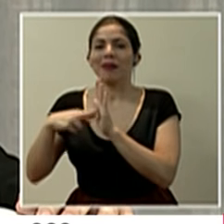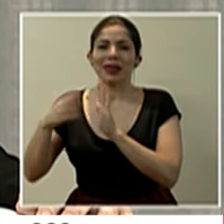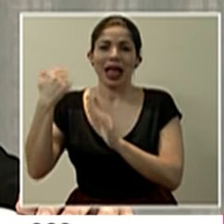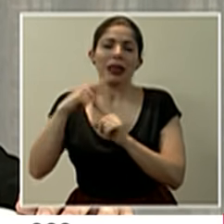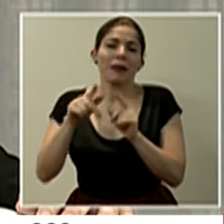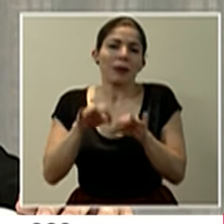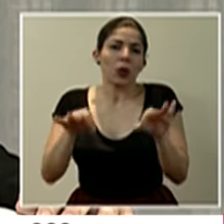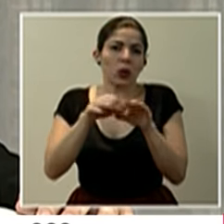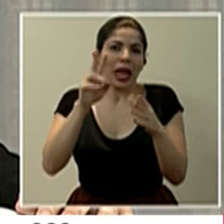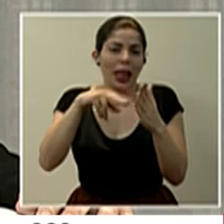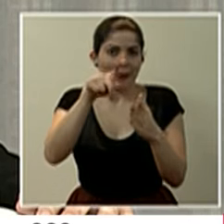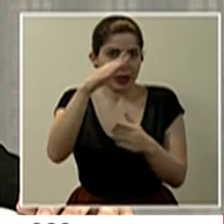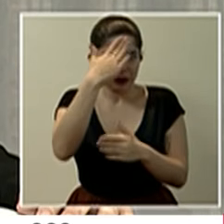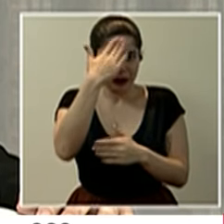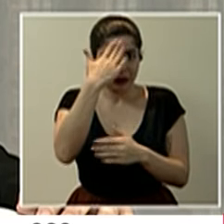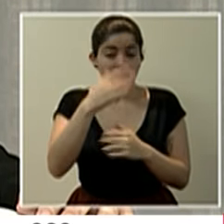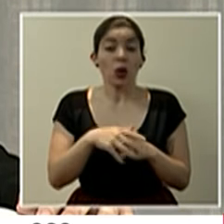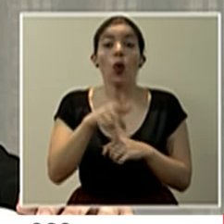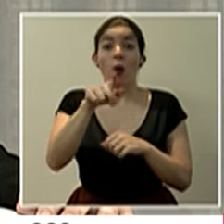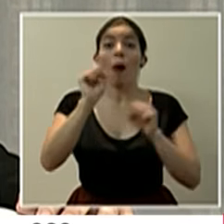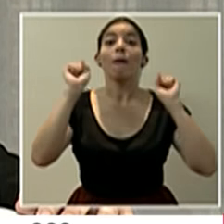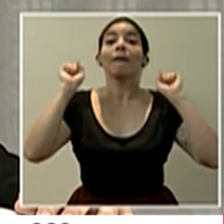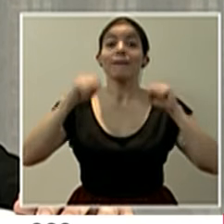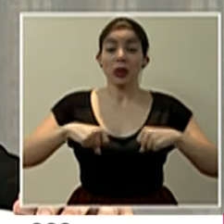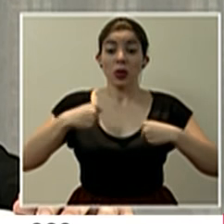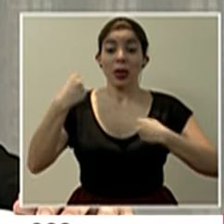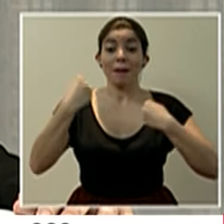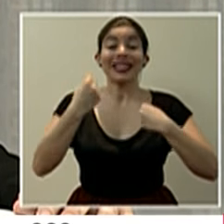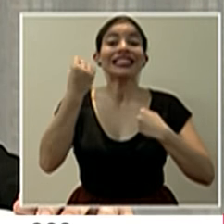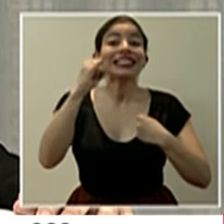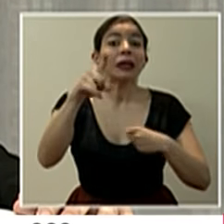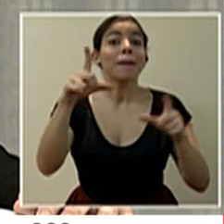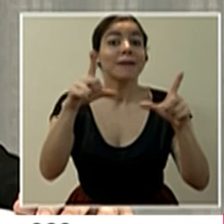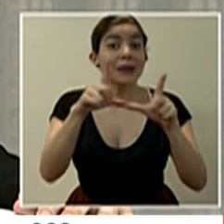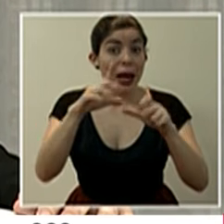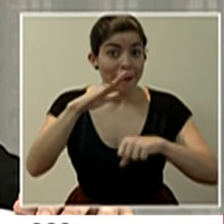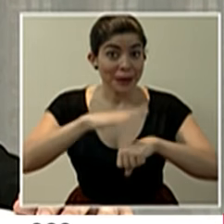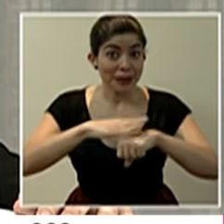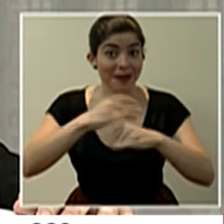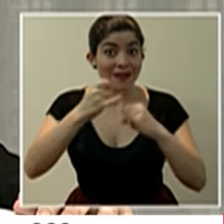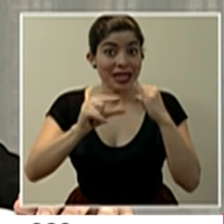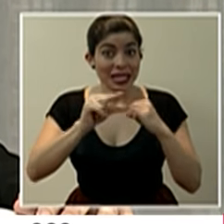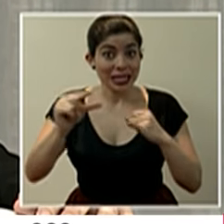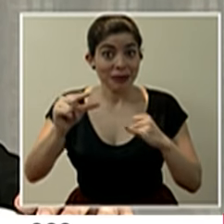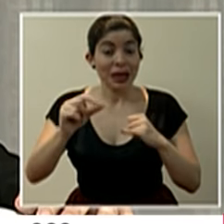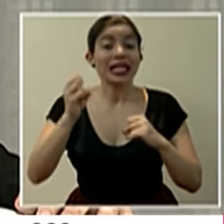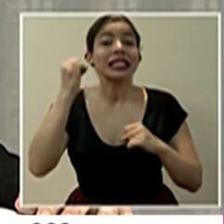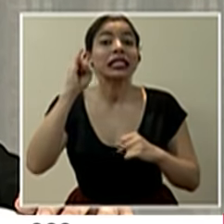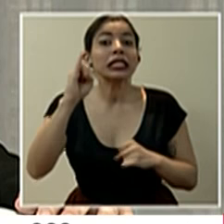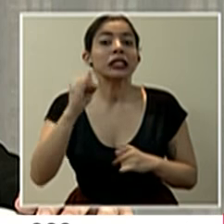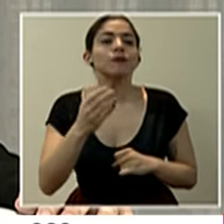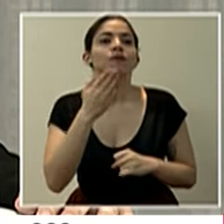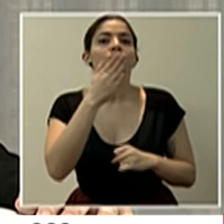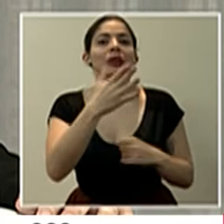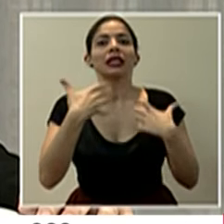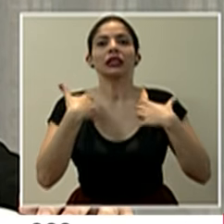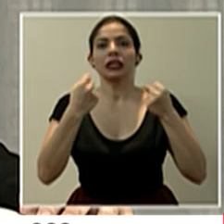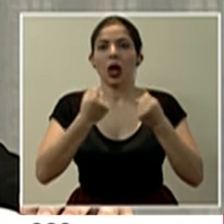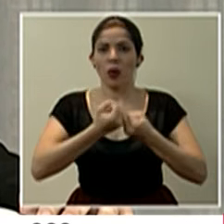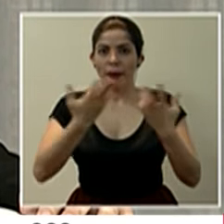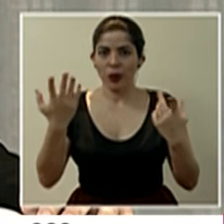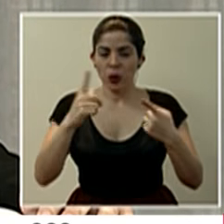dicho, pero vale la pena leerlas. Entonces, usted podría circular cuando la placa se lo permita en fin de semana, cuando haya establecimientos de salud